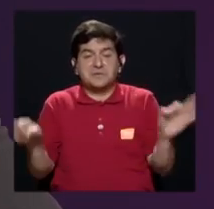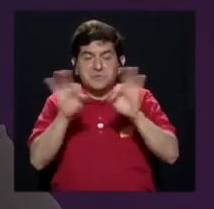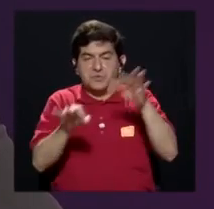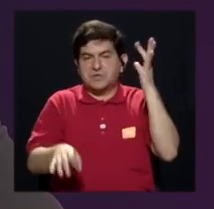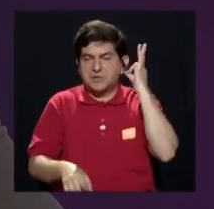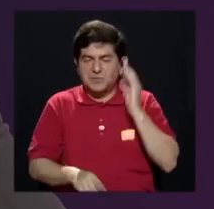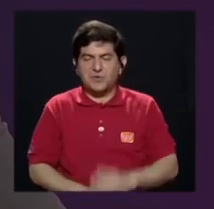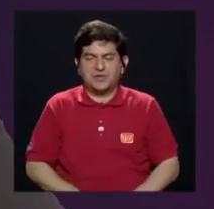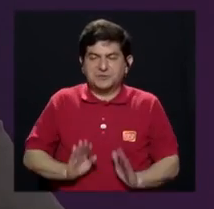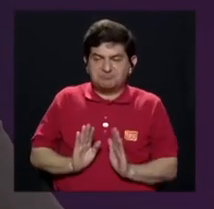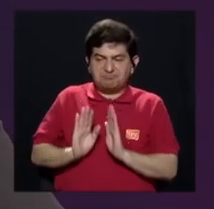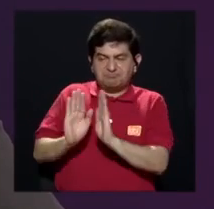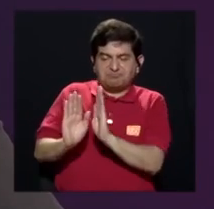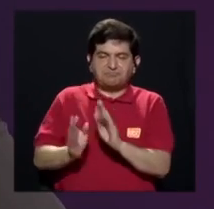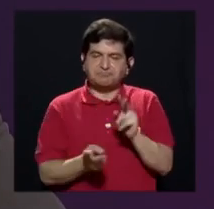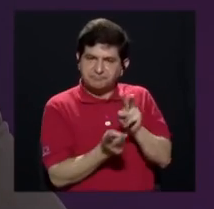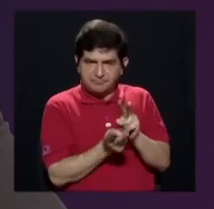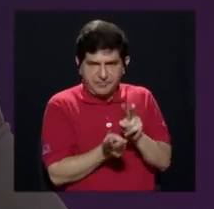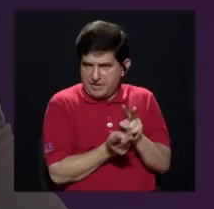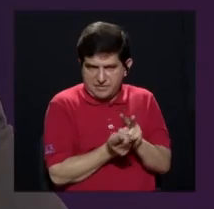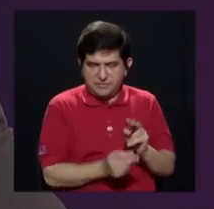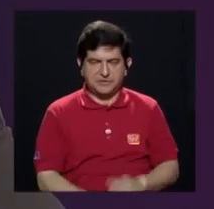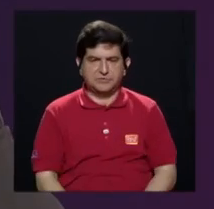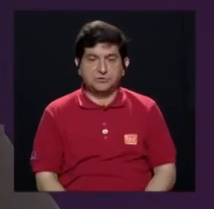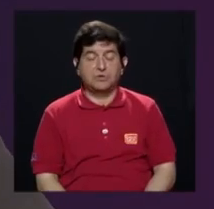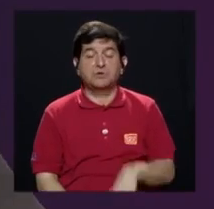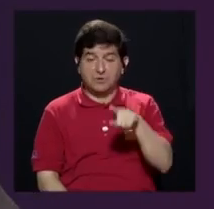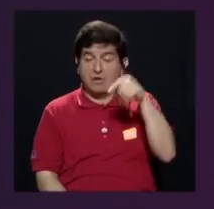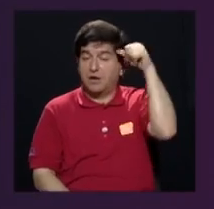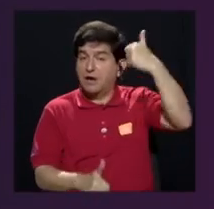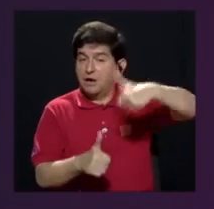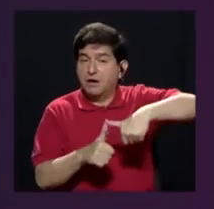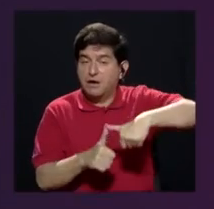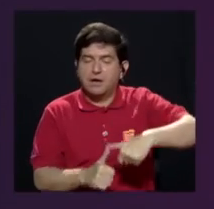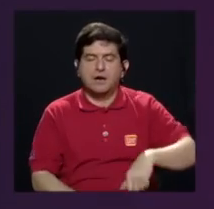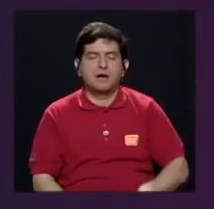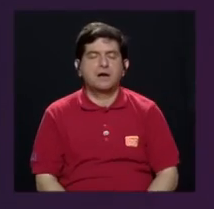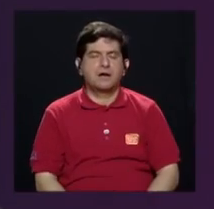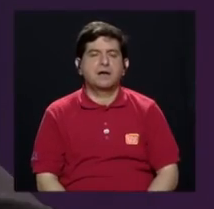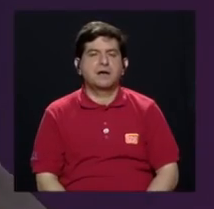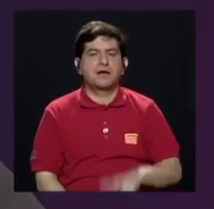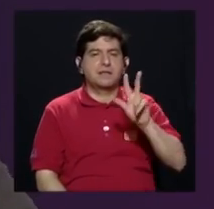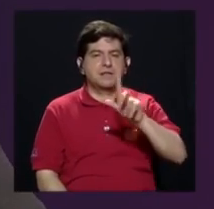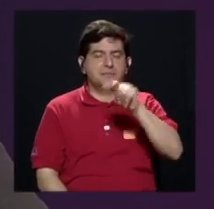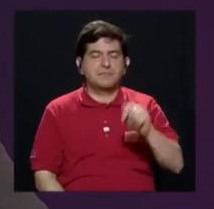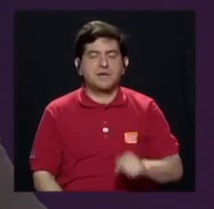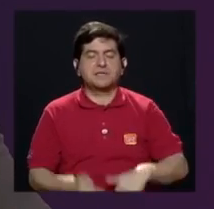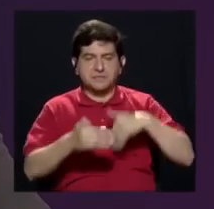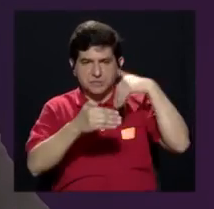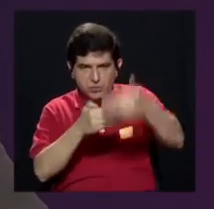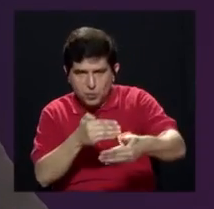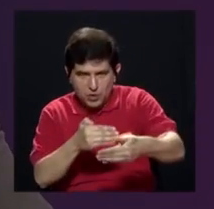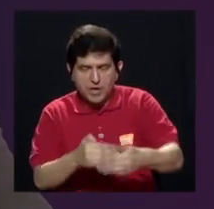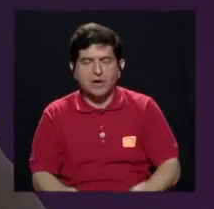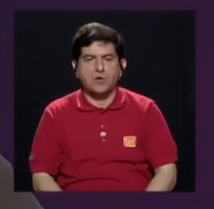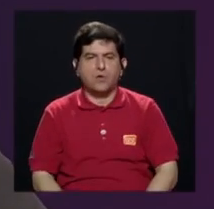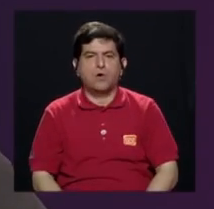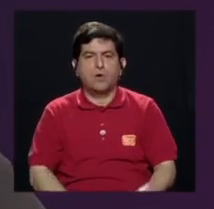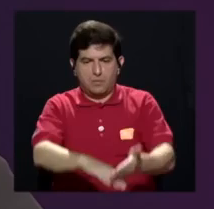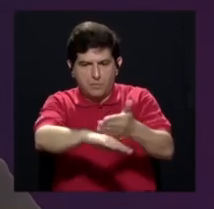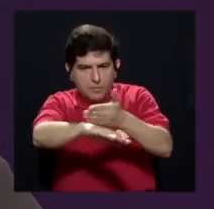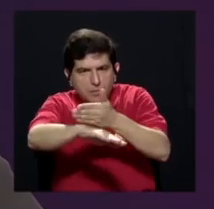se van alejando sexualmente y esto es algo a tener en cuenta en el segundo trimestre hay un repunte de la sexualidad